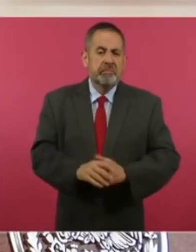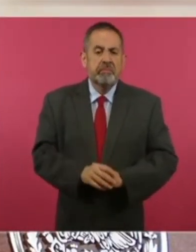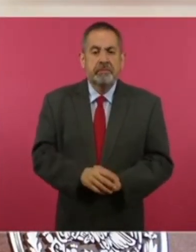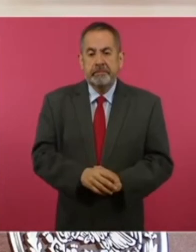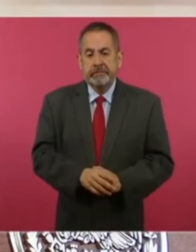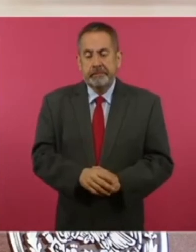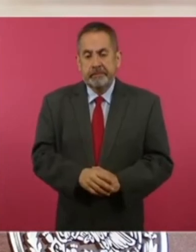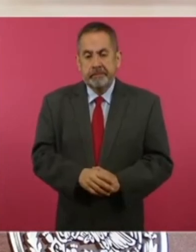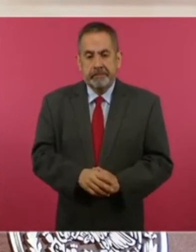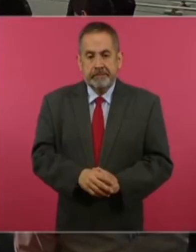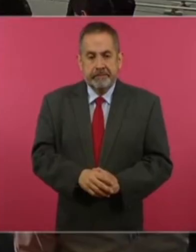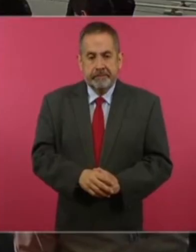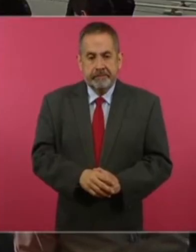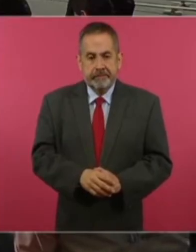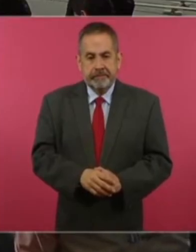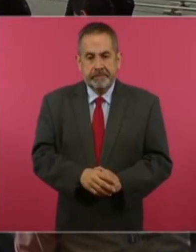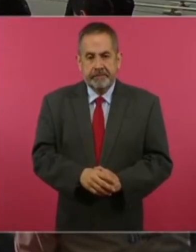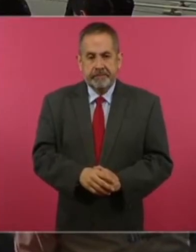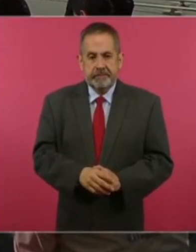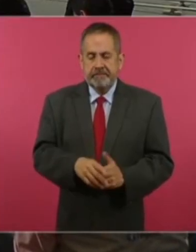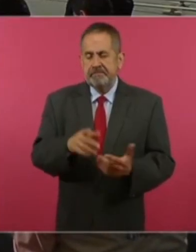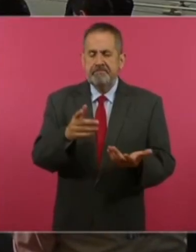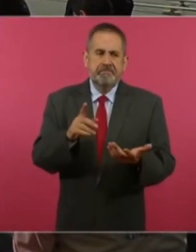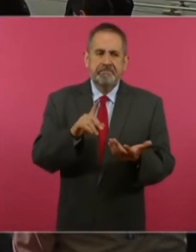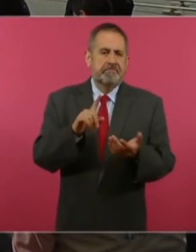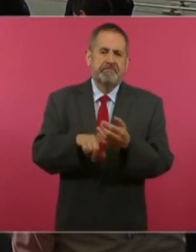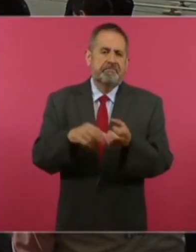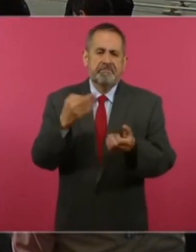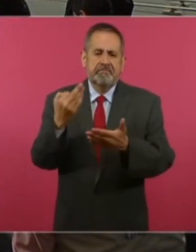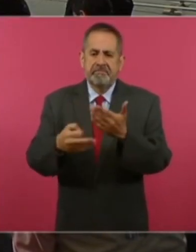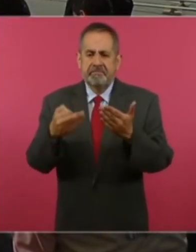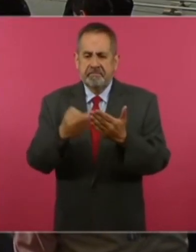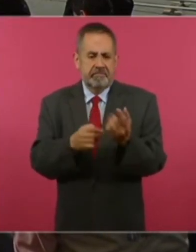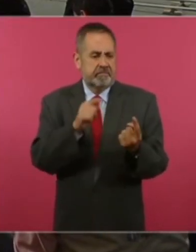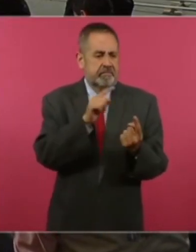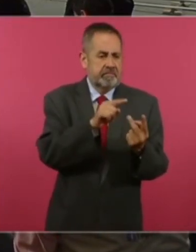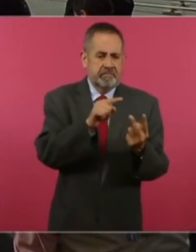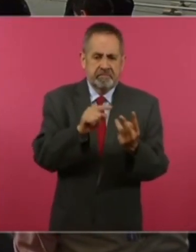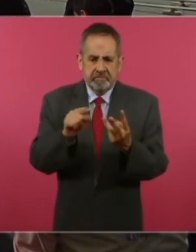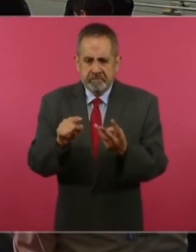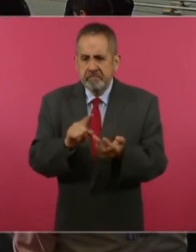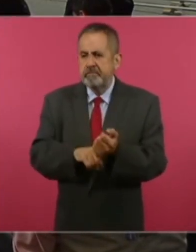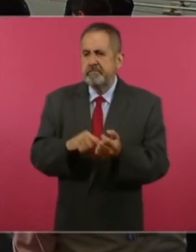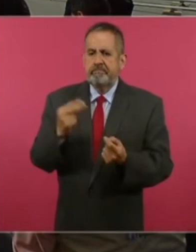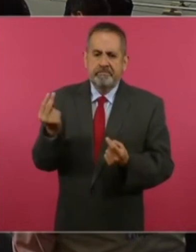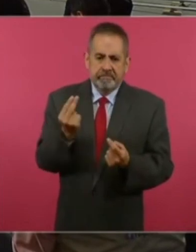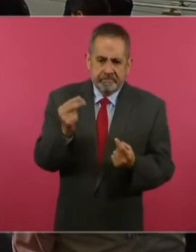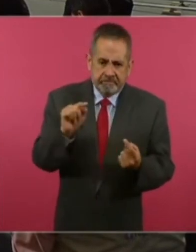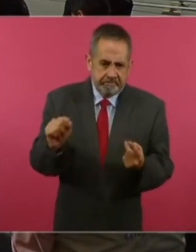Pues hay muchas carencias, hay muchas necesidades.